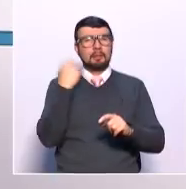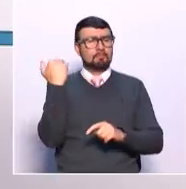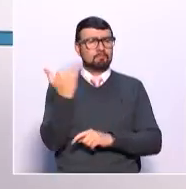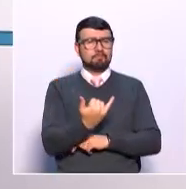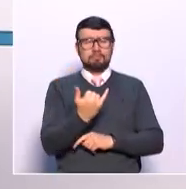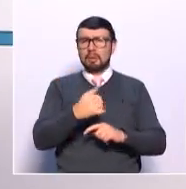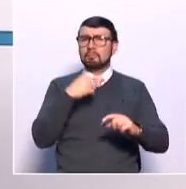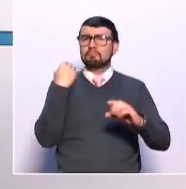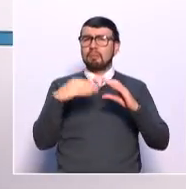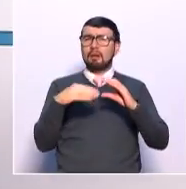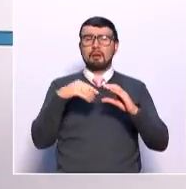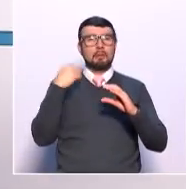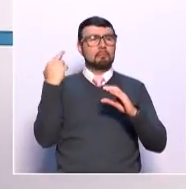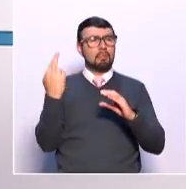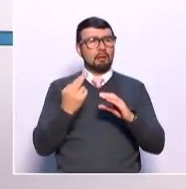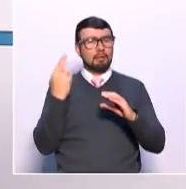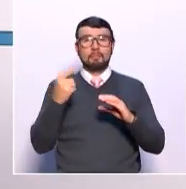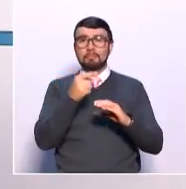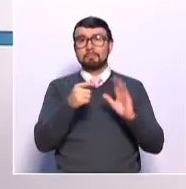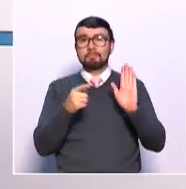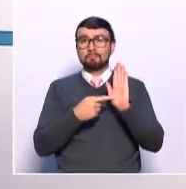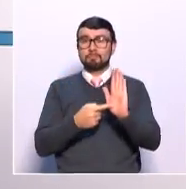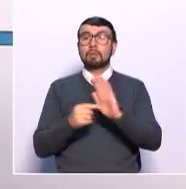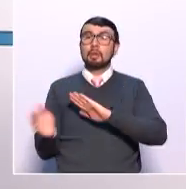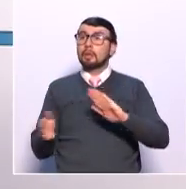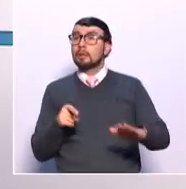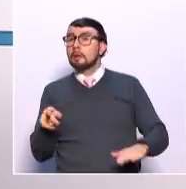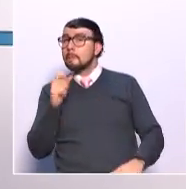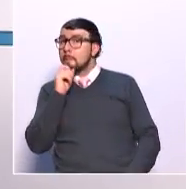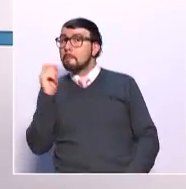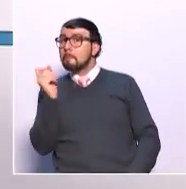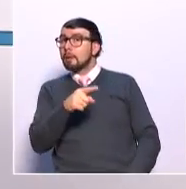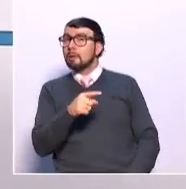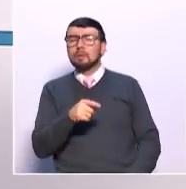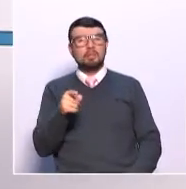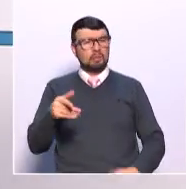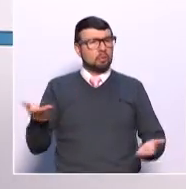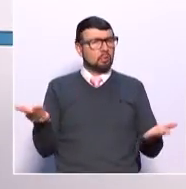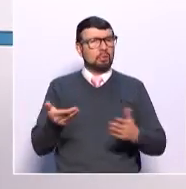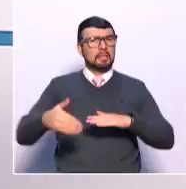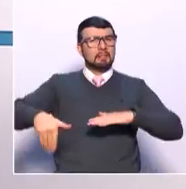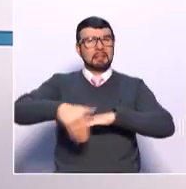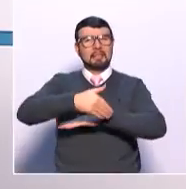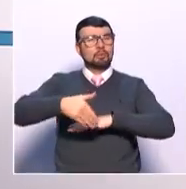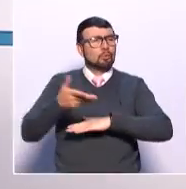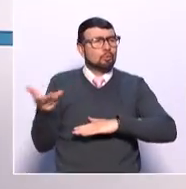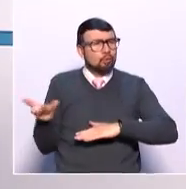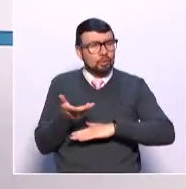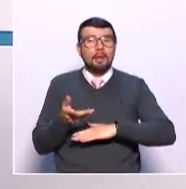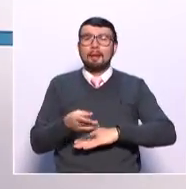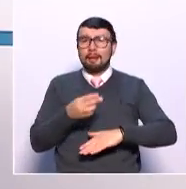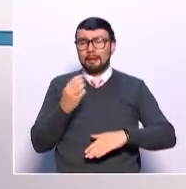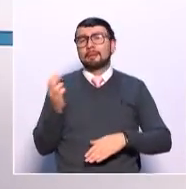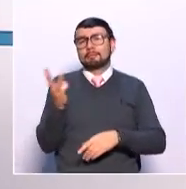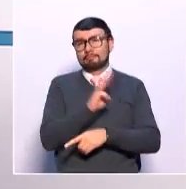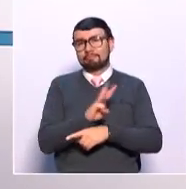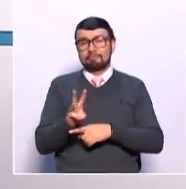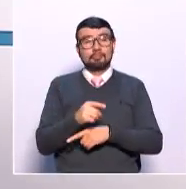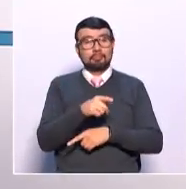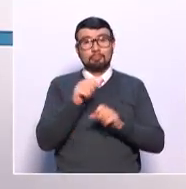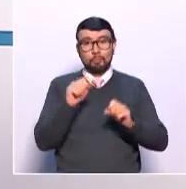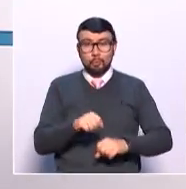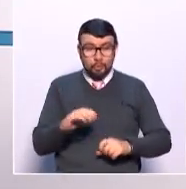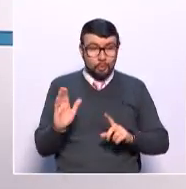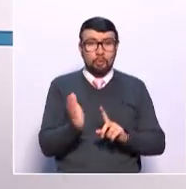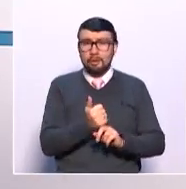leyendo estas preguntas de facebook preguntan por las direcciones en diferentes partes del país donde pueden conseguir un libro puede conseguir